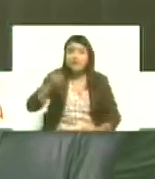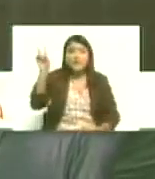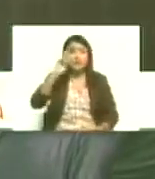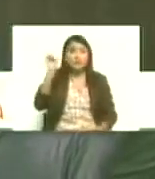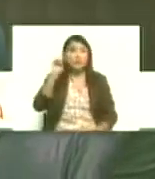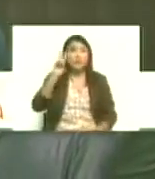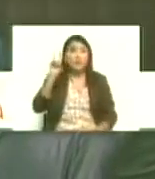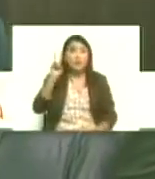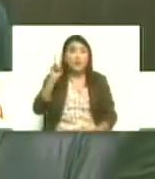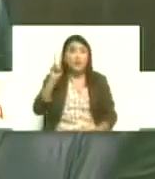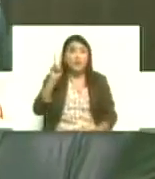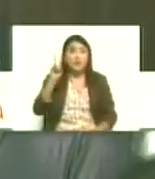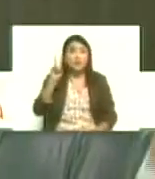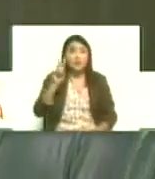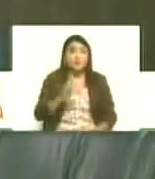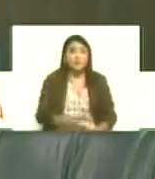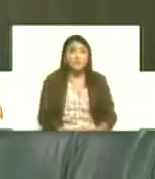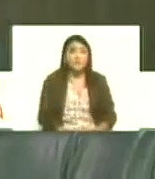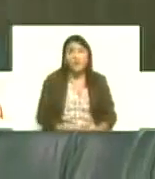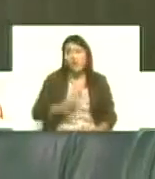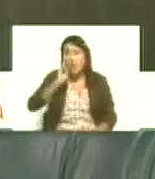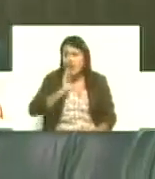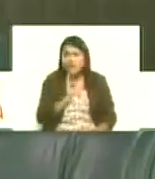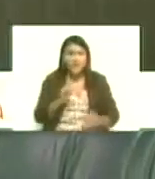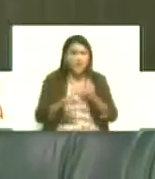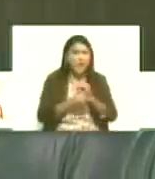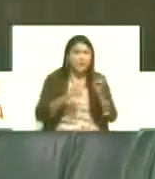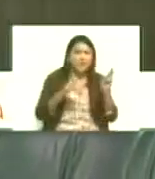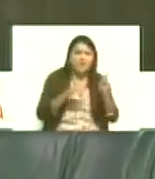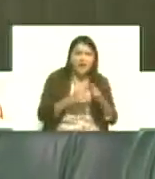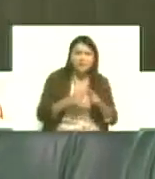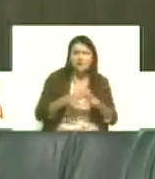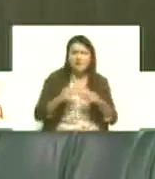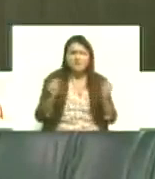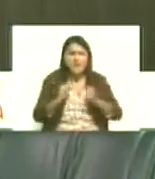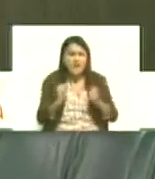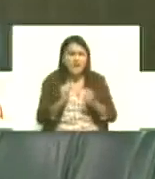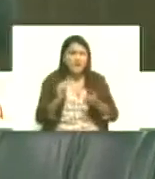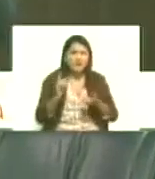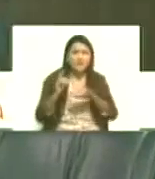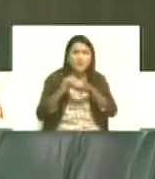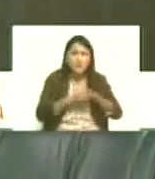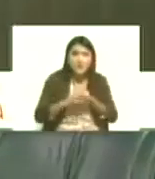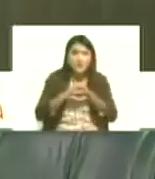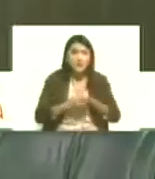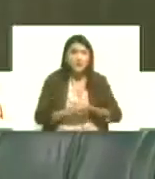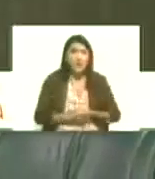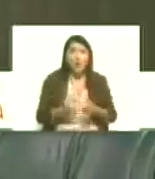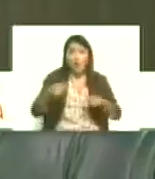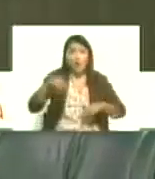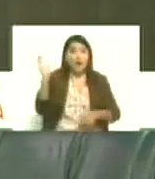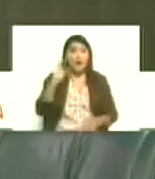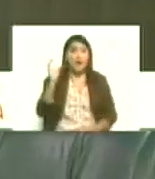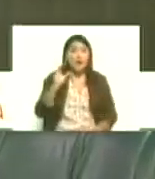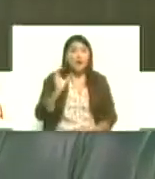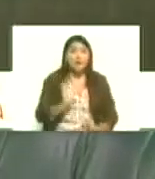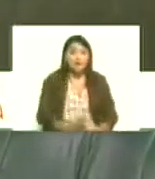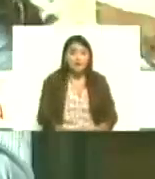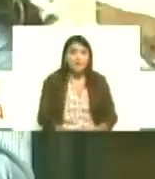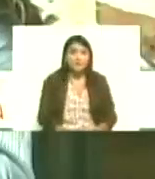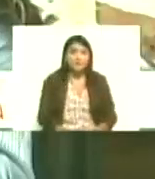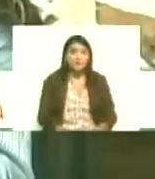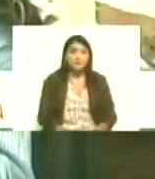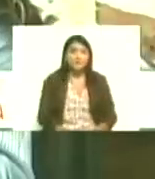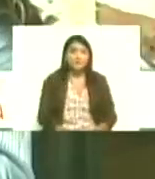tan venezolano como lo es Bolívar, Táchira, Mérida, Trujillo, Cojedes, cualquier otra, o esta capital, desde donde hoy